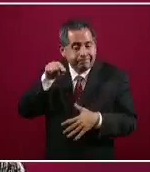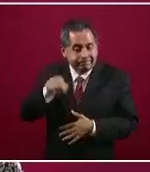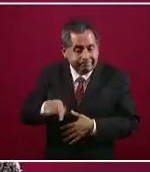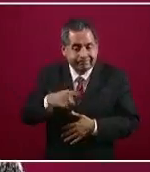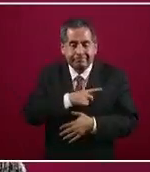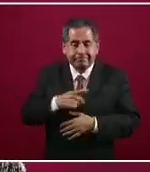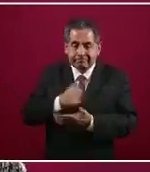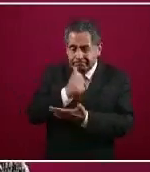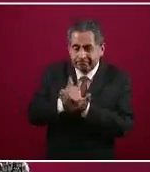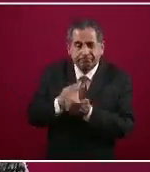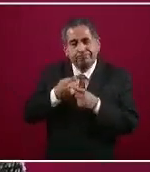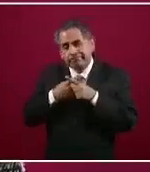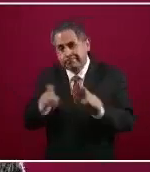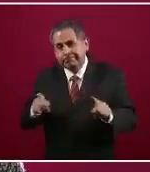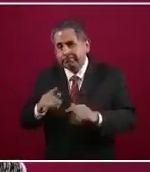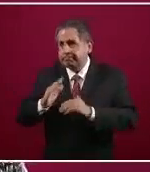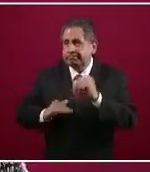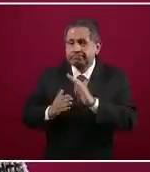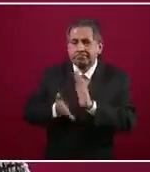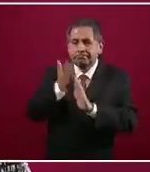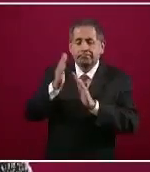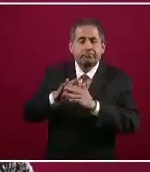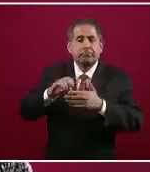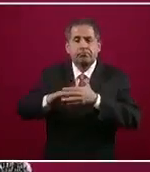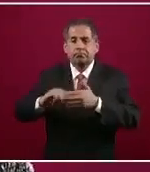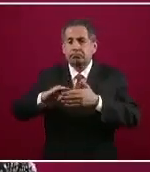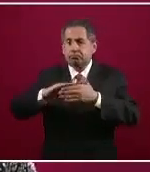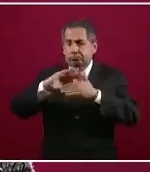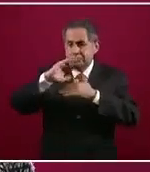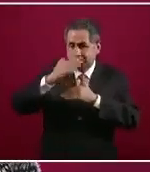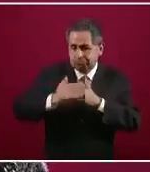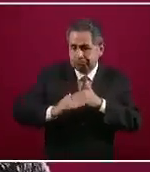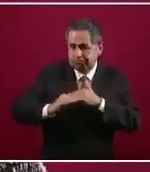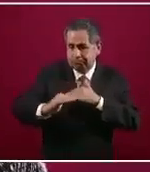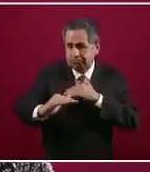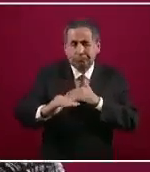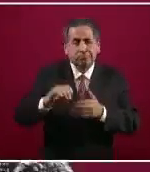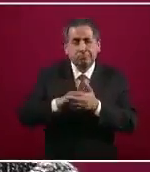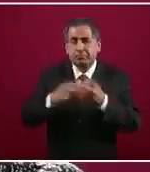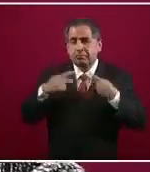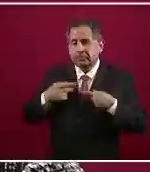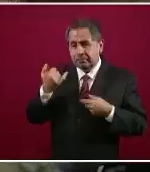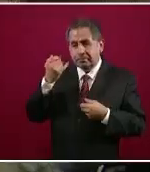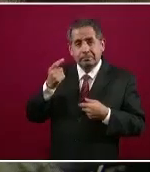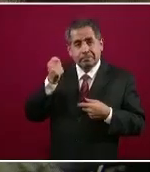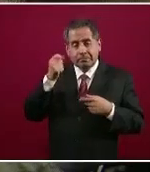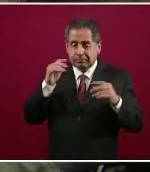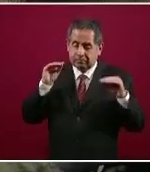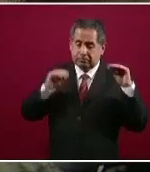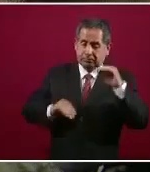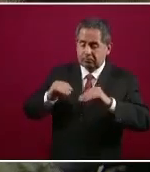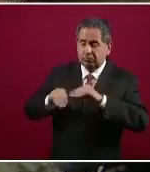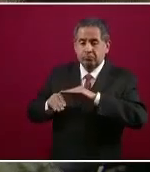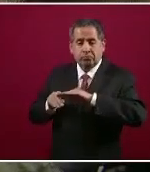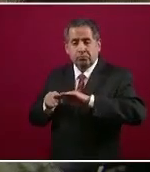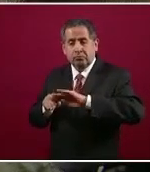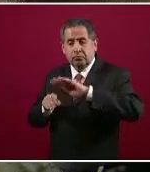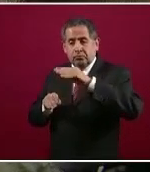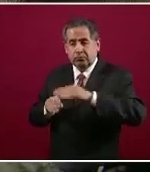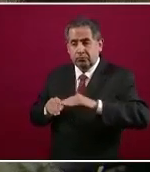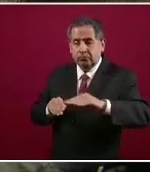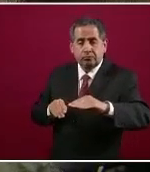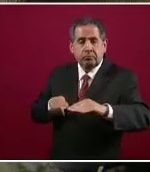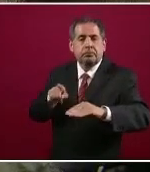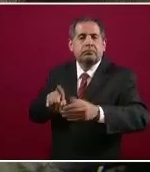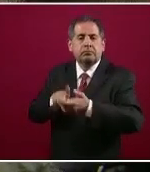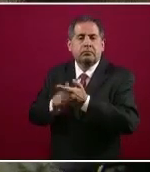de manera diferente. Desde los topes, la propia gente construye su propio tope y lo que pasa es que se organiza el propio charco de